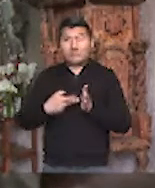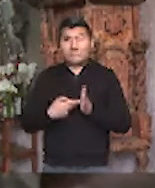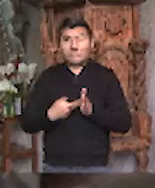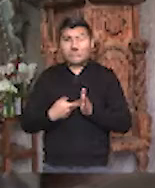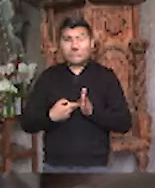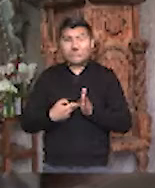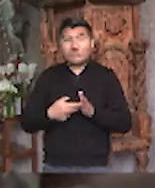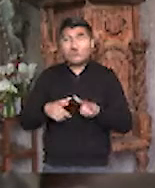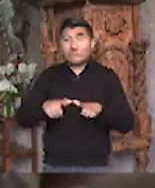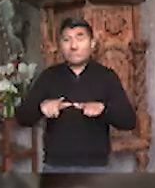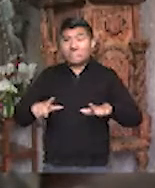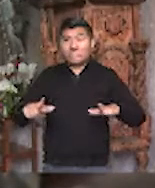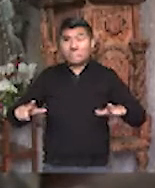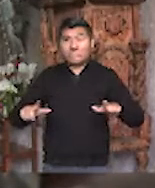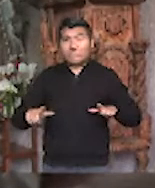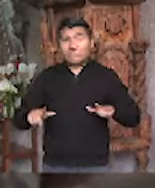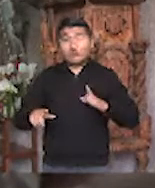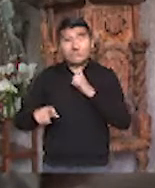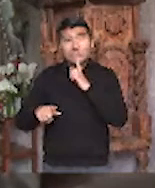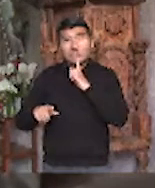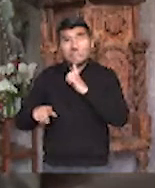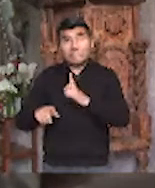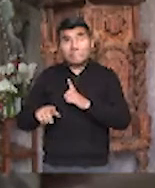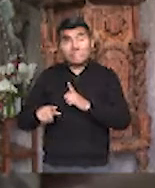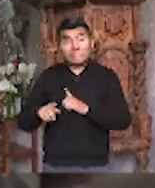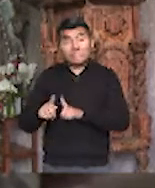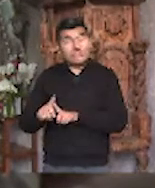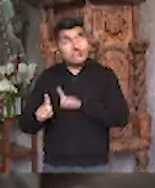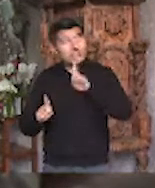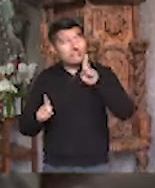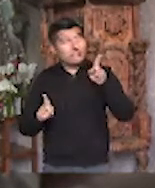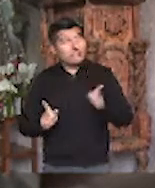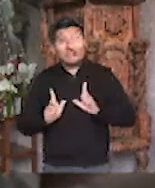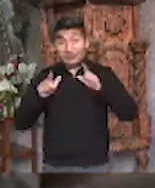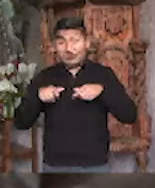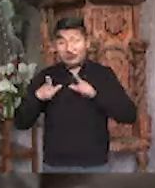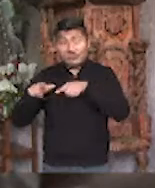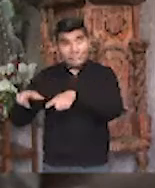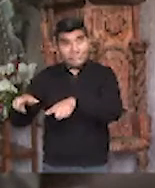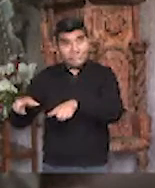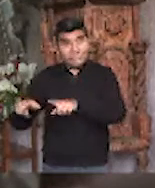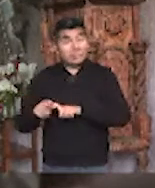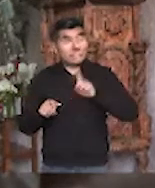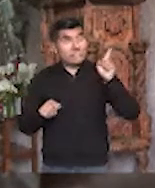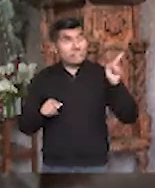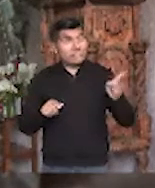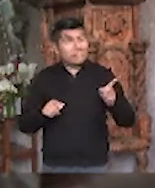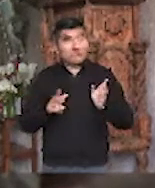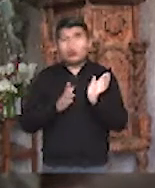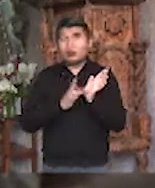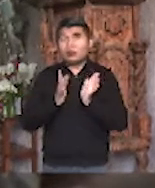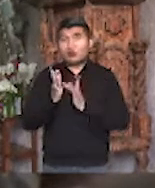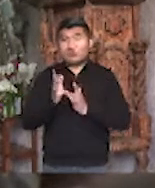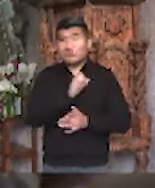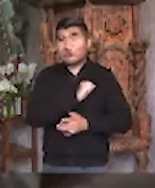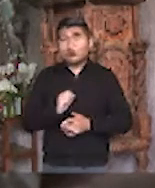el lugar es al otro lado del lago jesús el señor ha